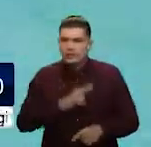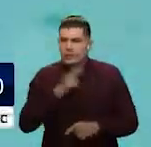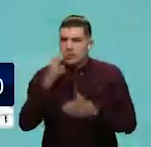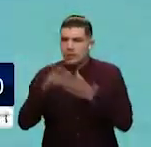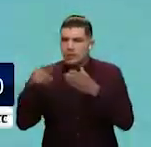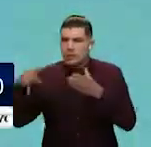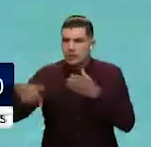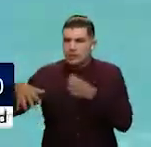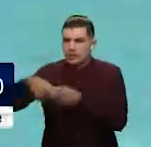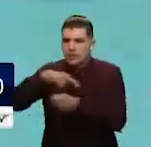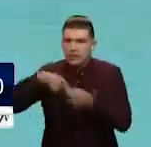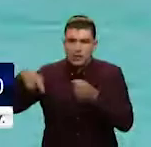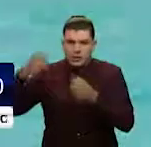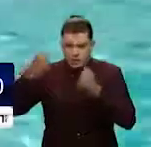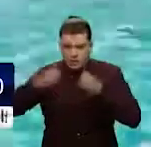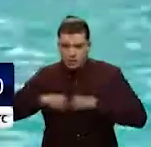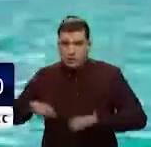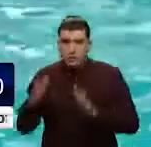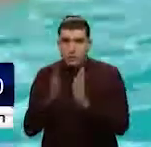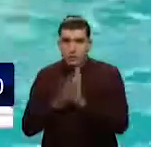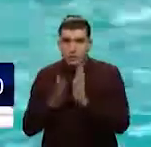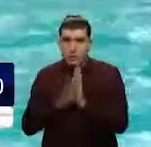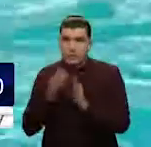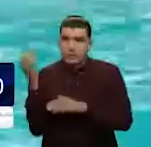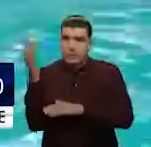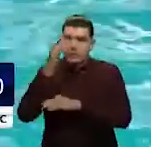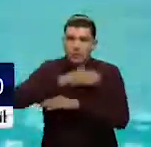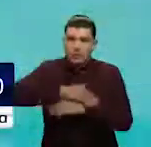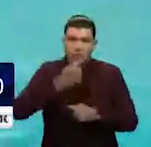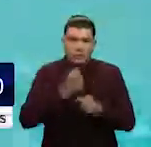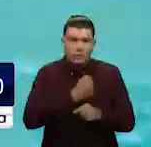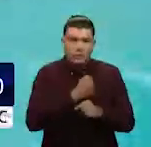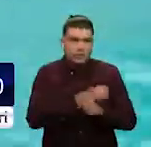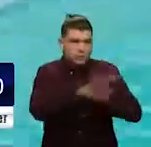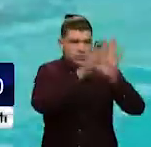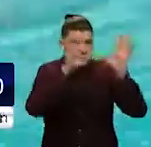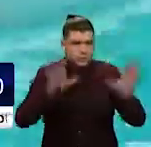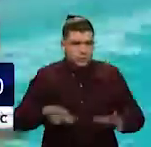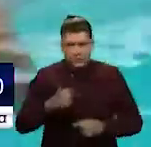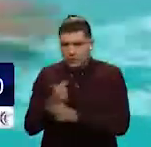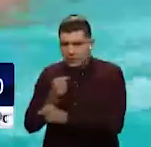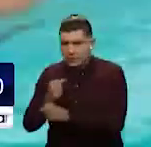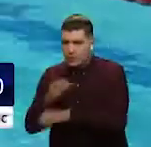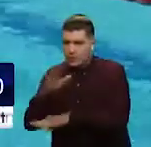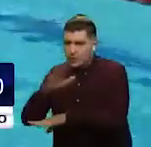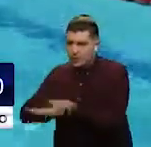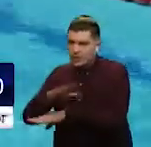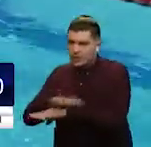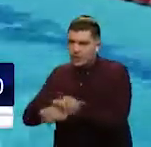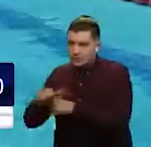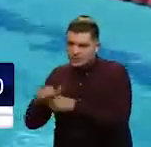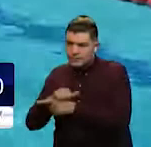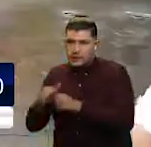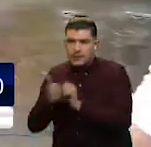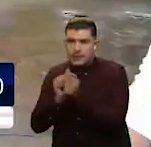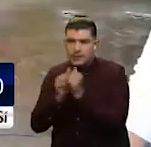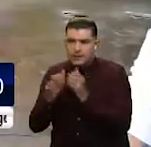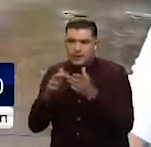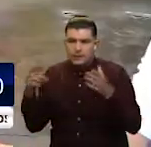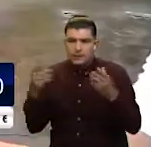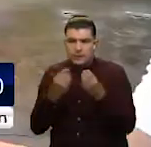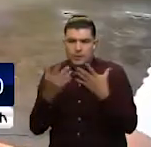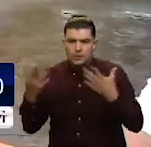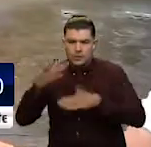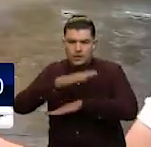evidente con trabajos de doble jornada buscan superar sus límites para dejar en alto la tierra motilona no mucha disciplina